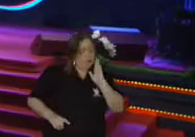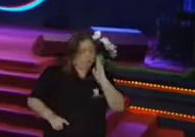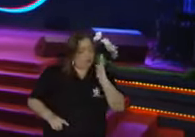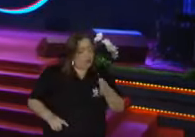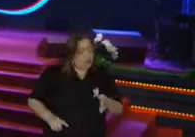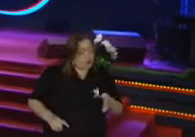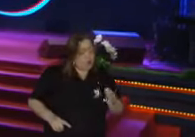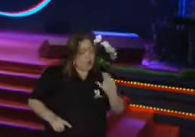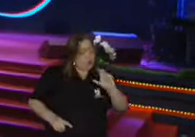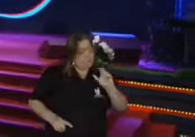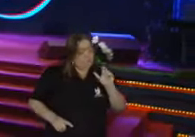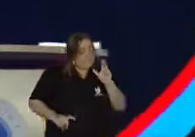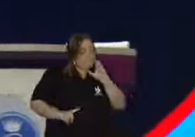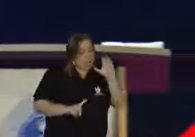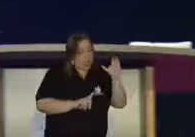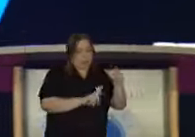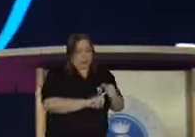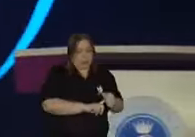Y así sucedió.